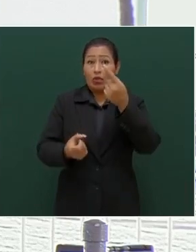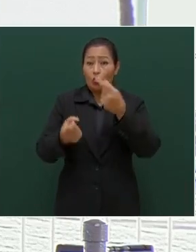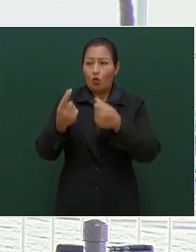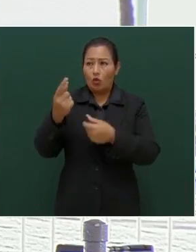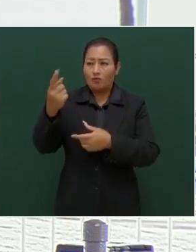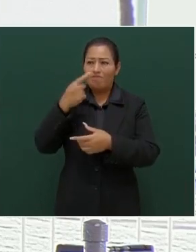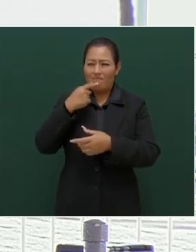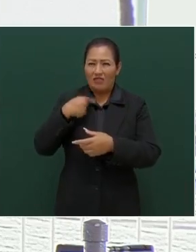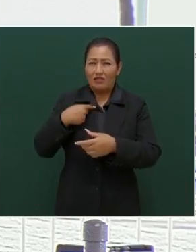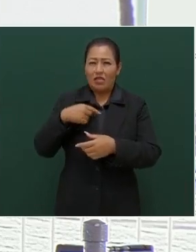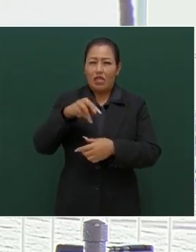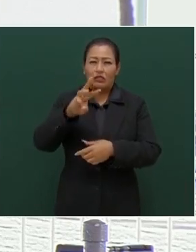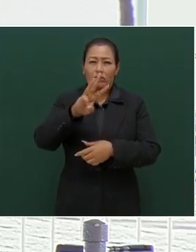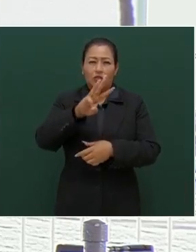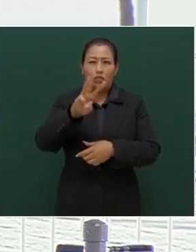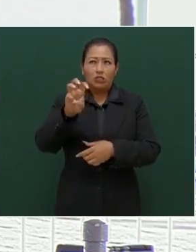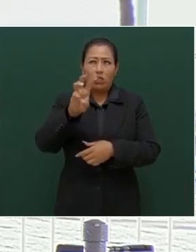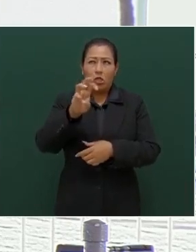cuenta, ¿no?